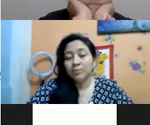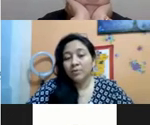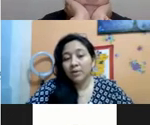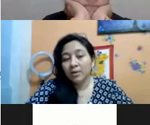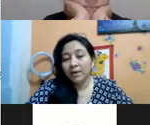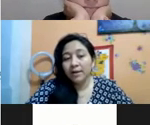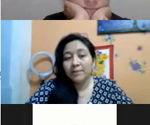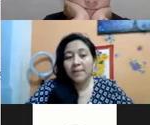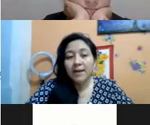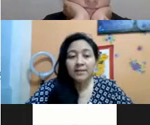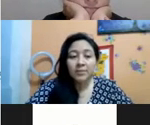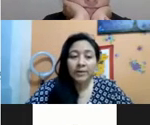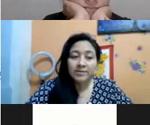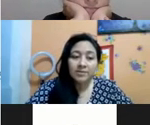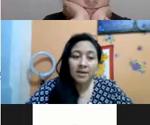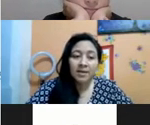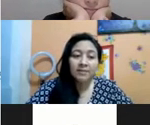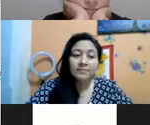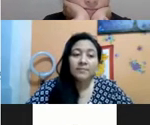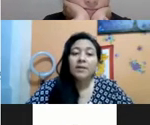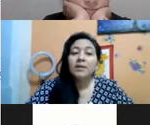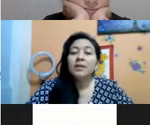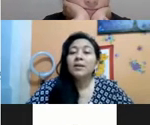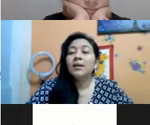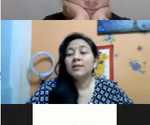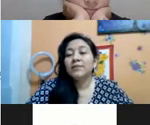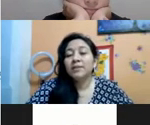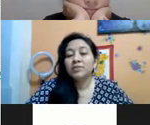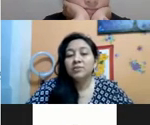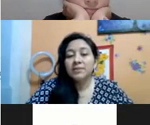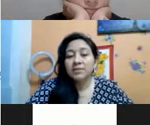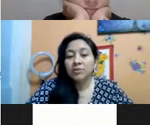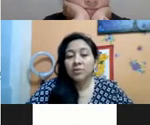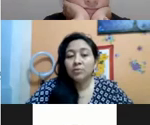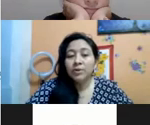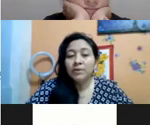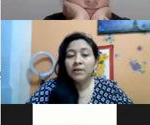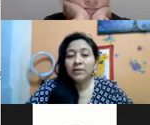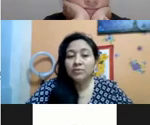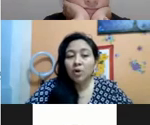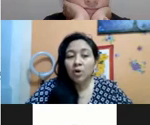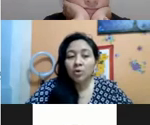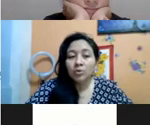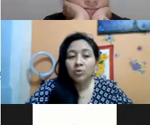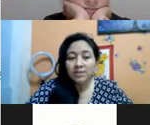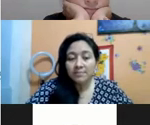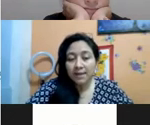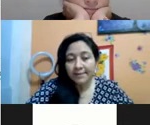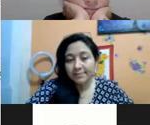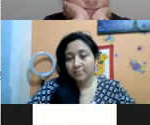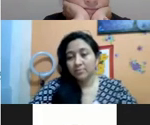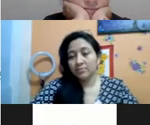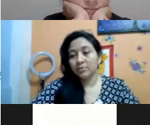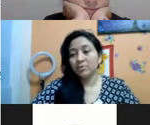quiero cargar imágenes, lo voy a dejar sin imagen. Y la calificación, si va a ser solo en números enteros o con